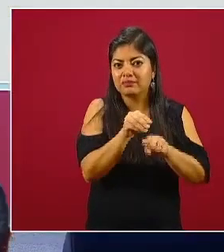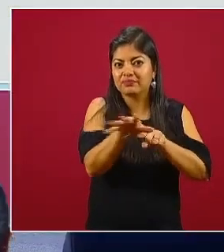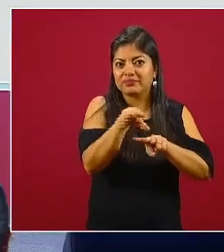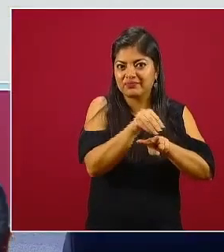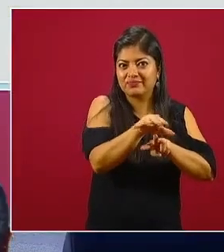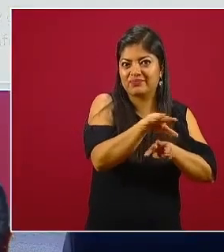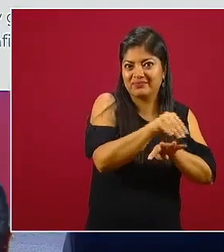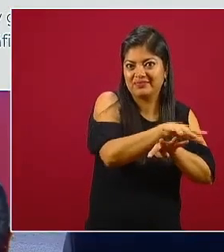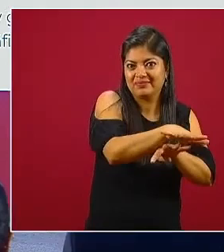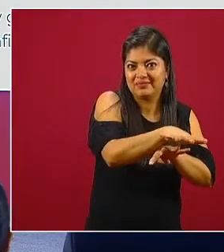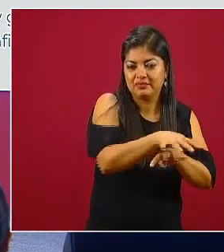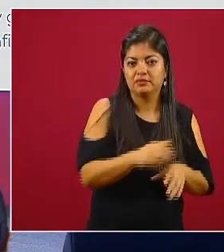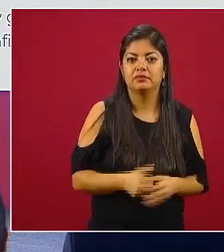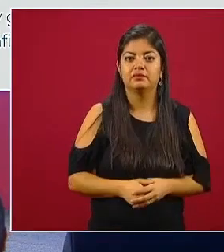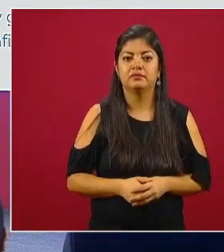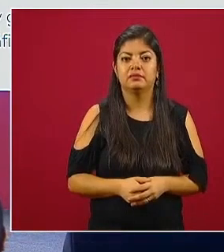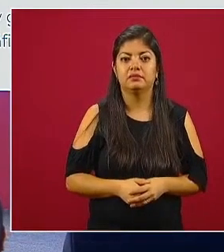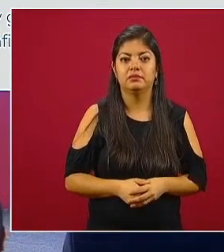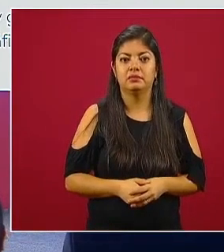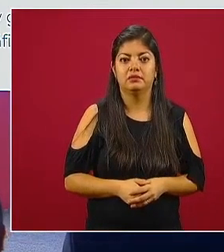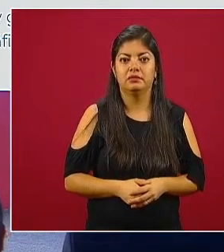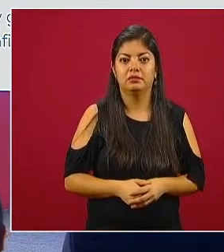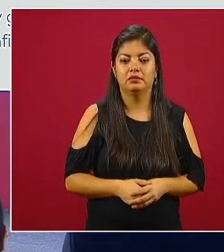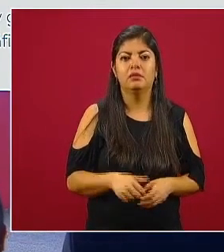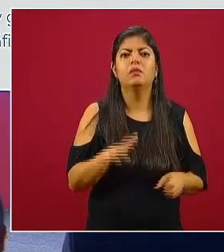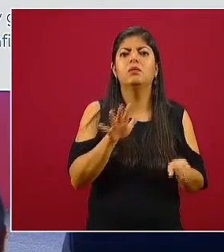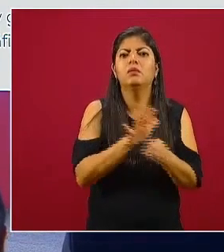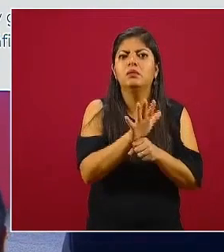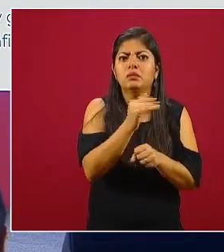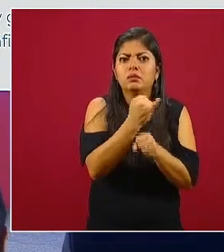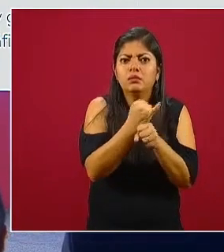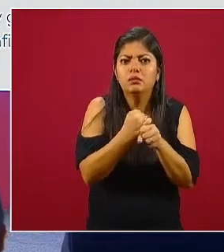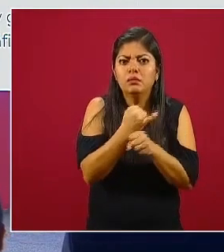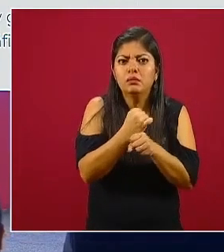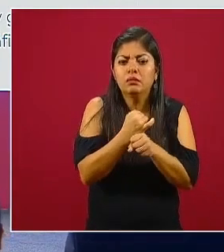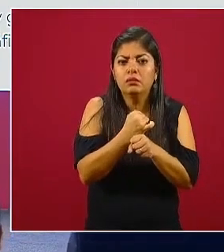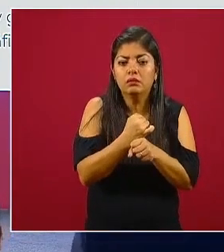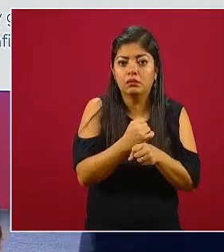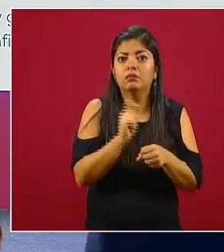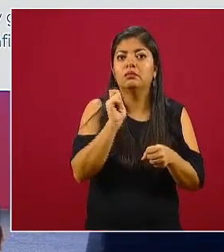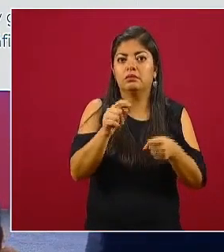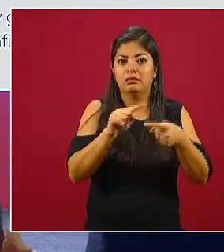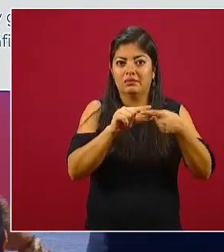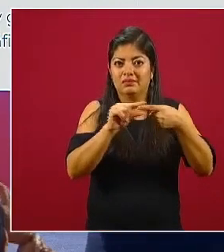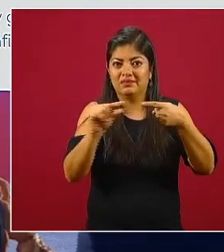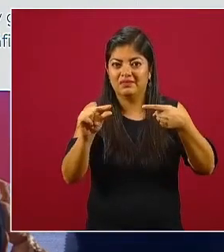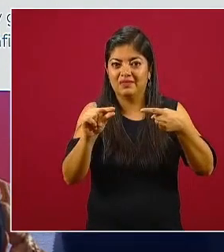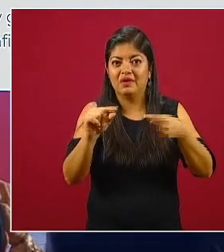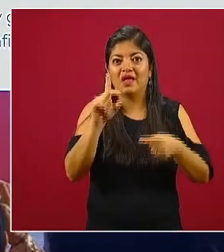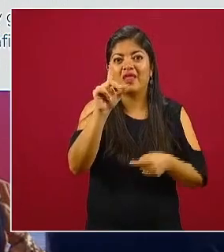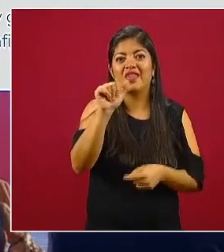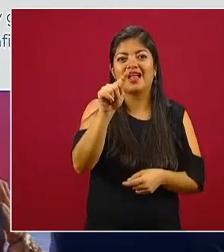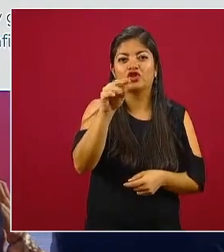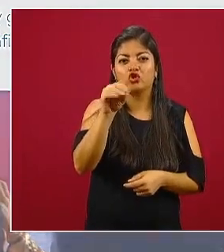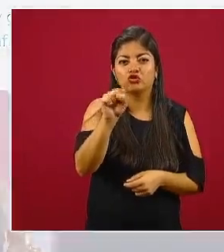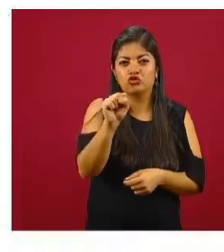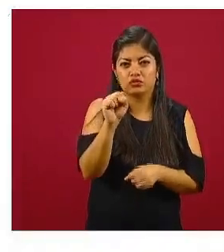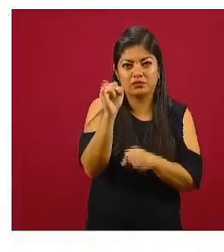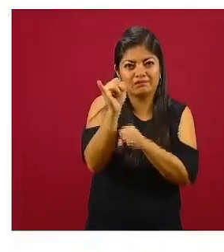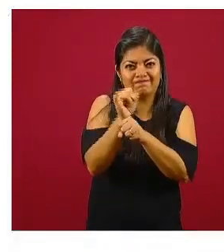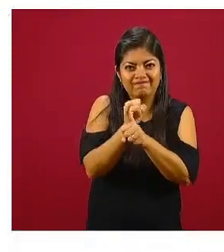siguiente, por favor. Estos son los ejes de investigación. Generamos un repositorio de datos y de